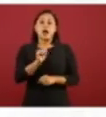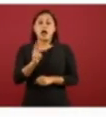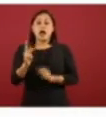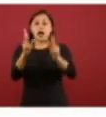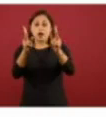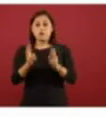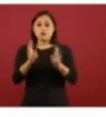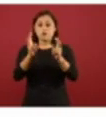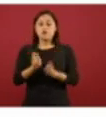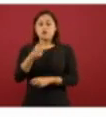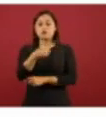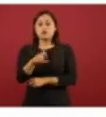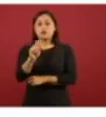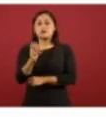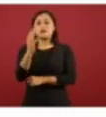hoy,